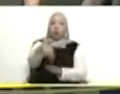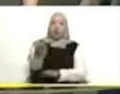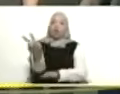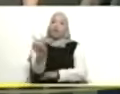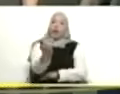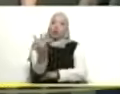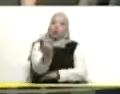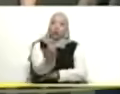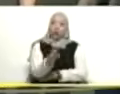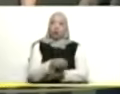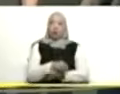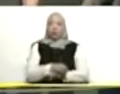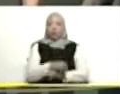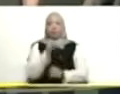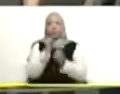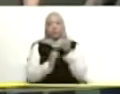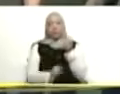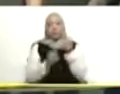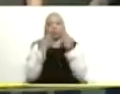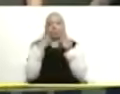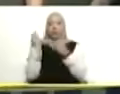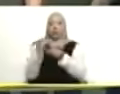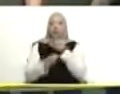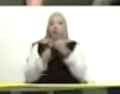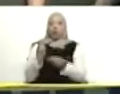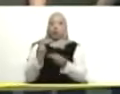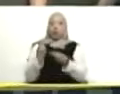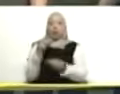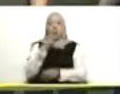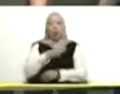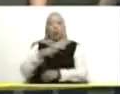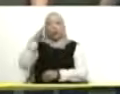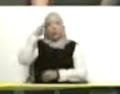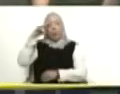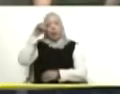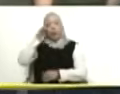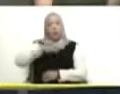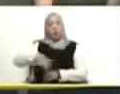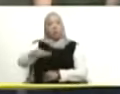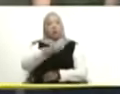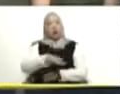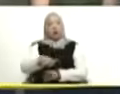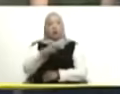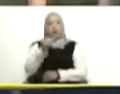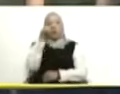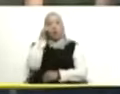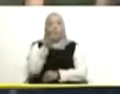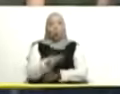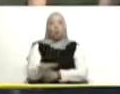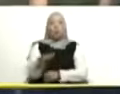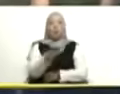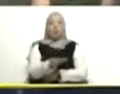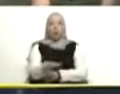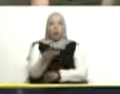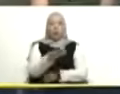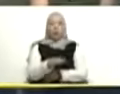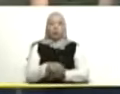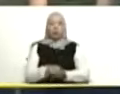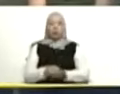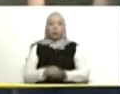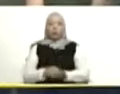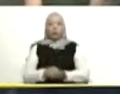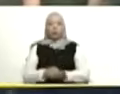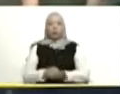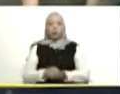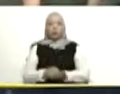boom de estos últimos tiempos, la creación de la milicia bolivariana, que es el pueblo en armas. En el 25 pueblo. Años, ahora yo voy a hacer